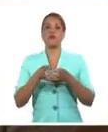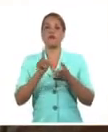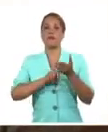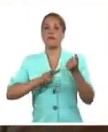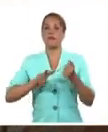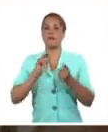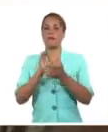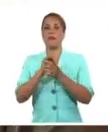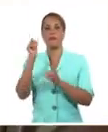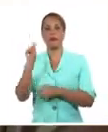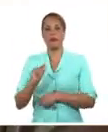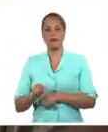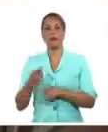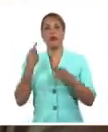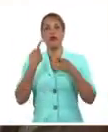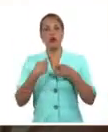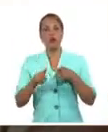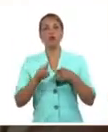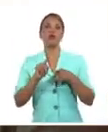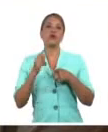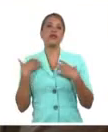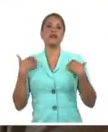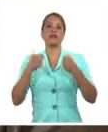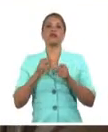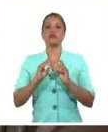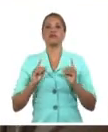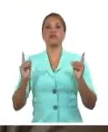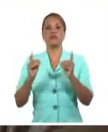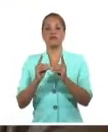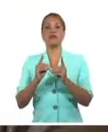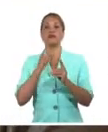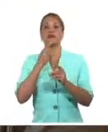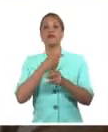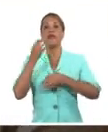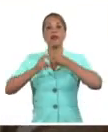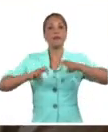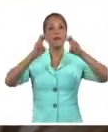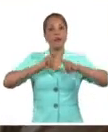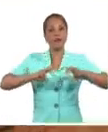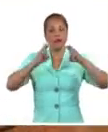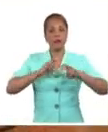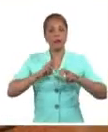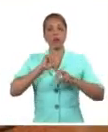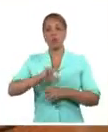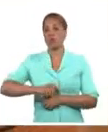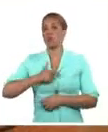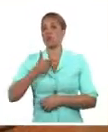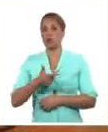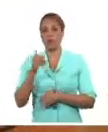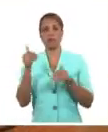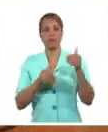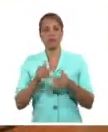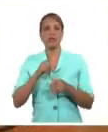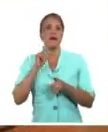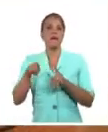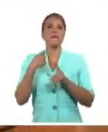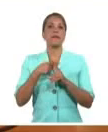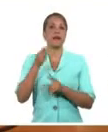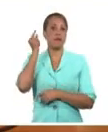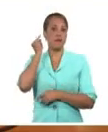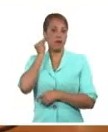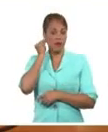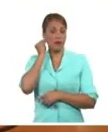Además, junto a Fidel Antonio Horta Pérez, director de la Oficina de Investigación y Promoción Cultural Indio Naborí, y la investigadora María Eugenia Ascuy,